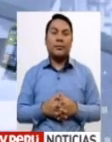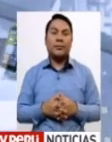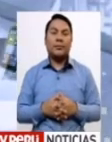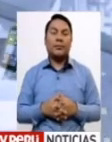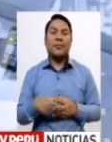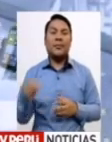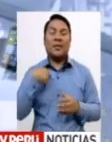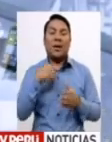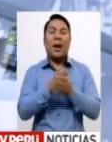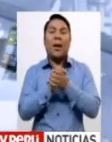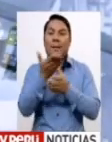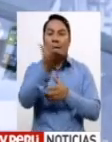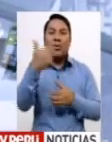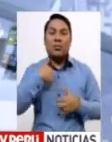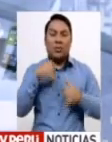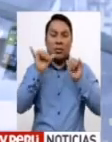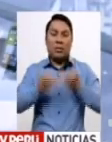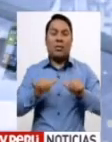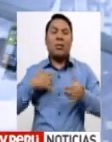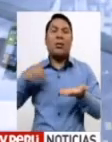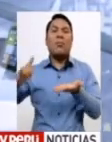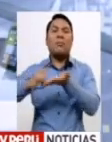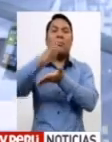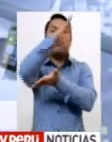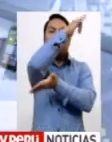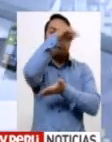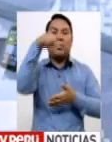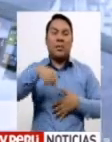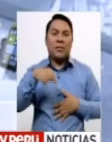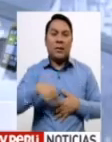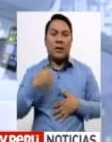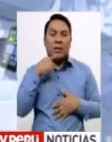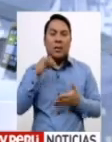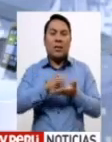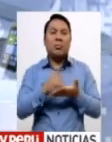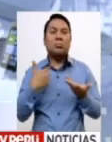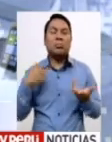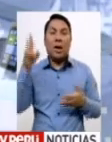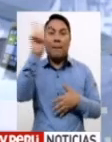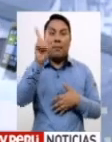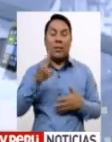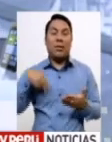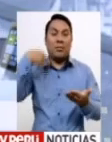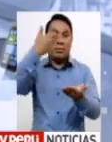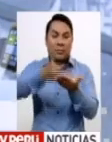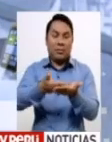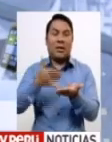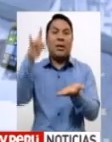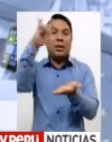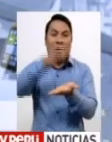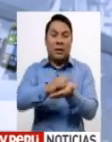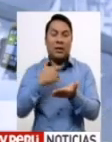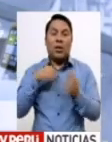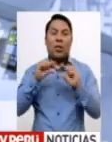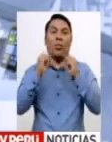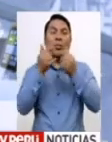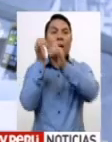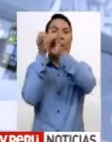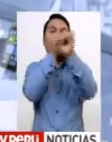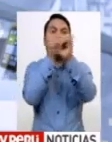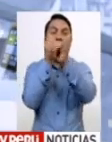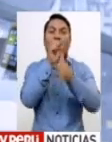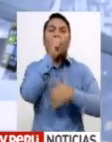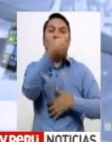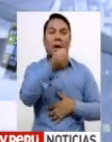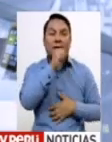Compañeros, nos encontramos en estos momentos en el aeropuerto de Maiquetía, en la sección de tránsito. Soy Ricardo Burgos, me encuentro con mi equipo de prensa, también está en la agencia